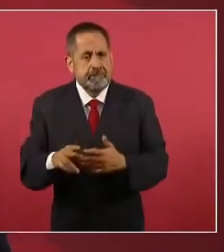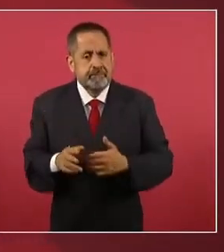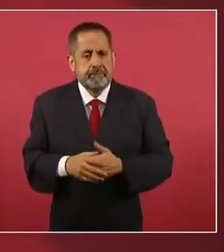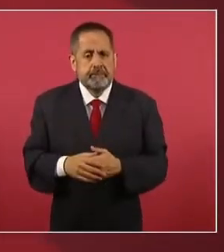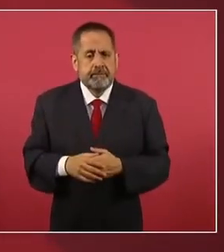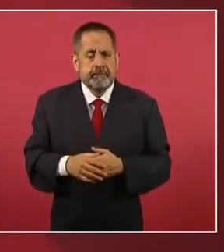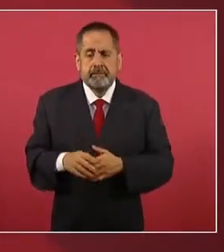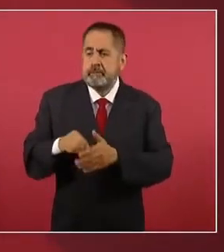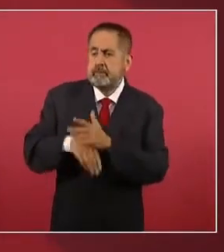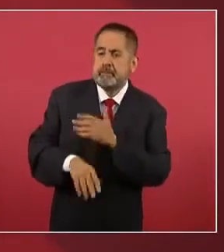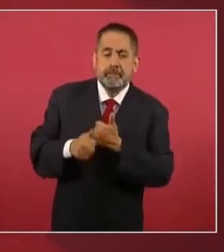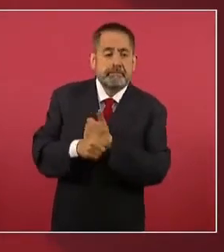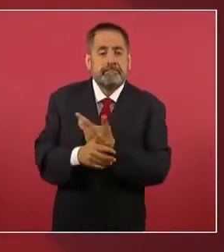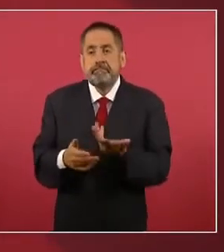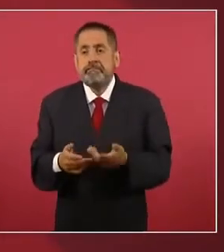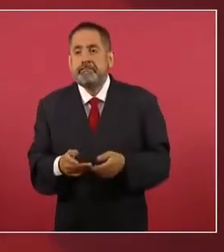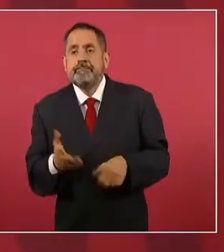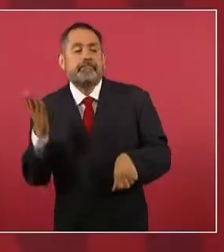en impunidad,